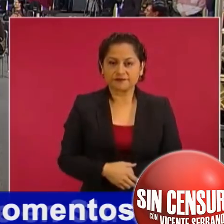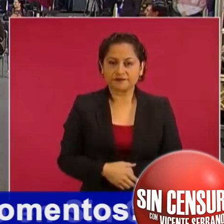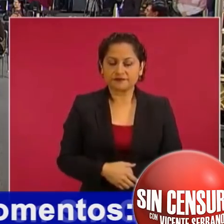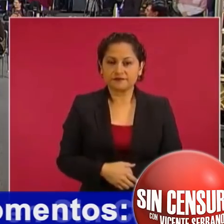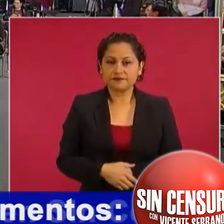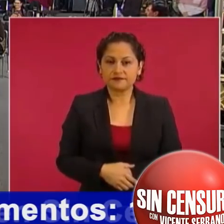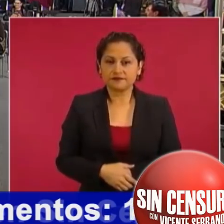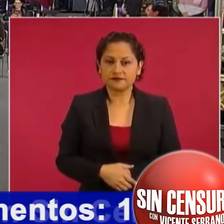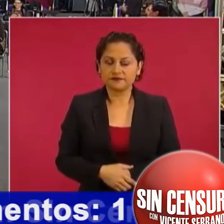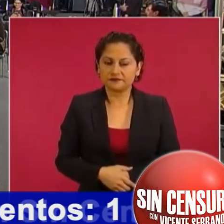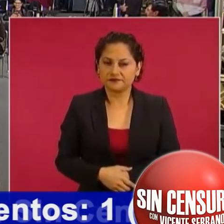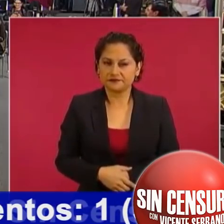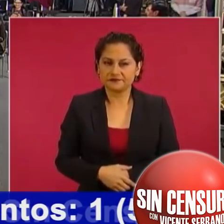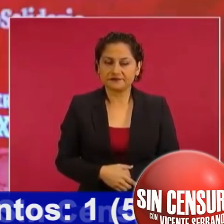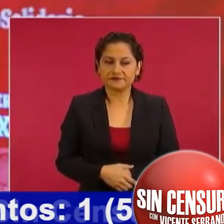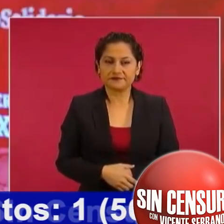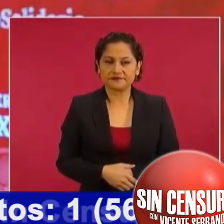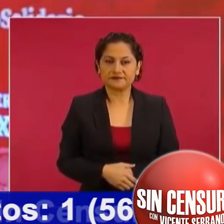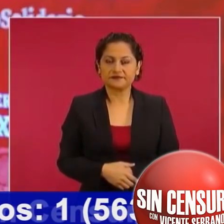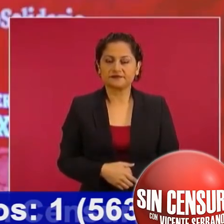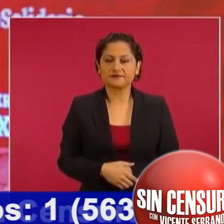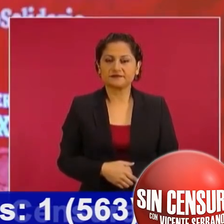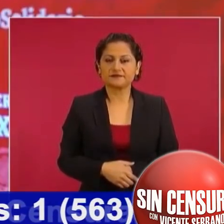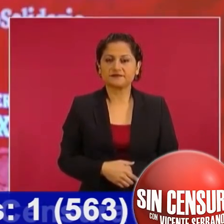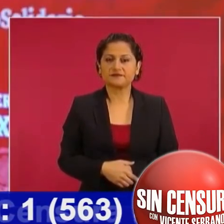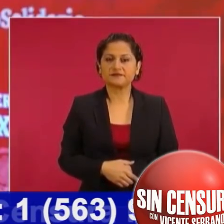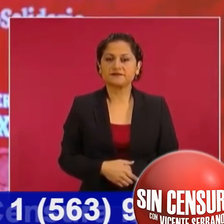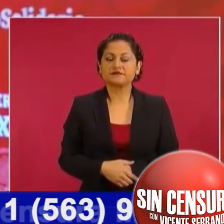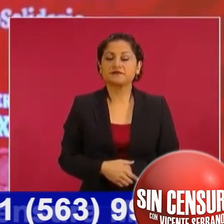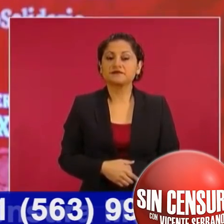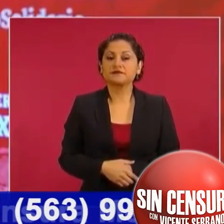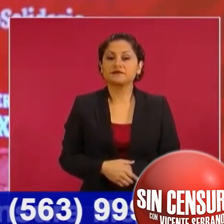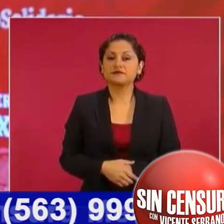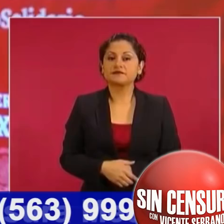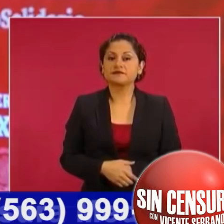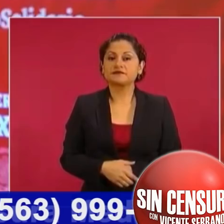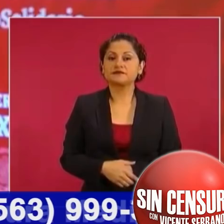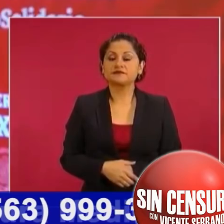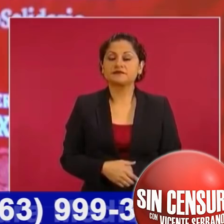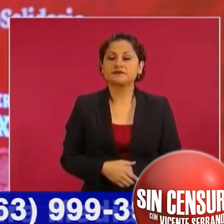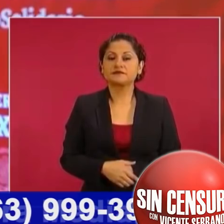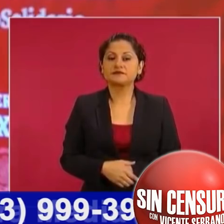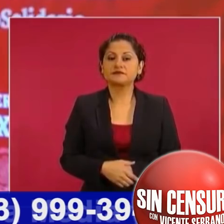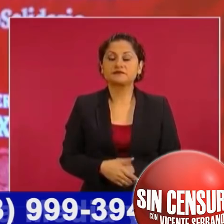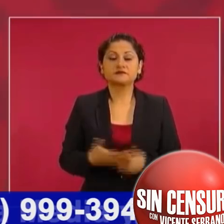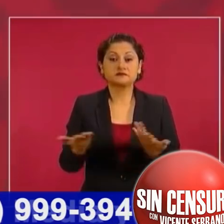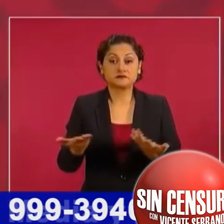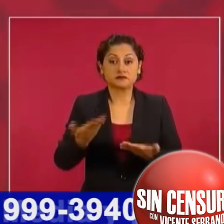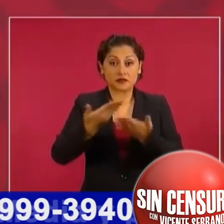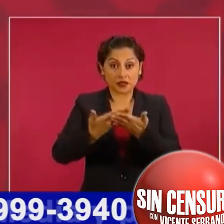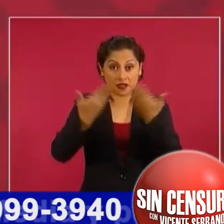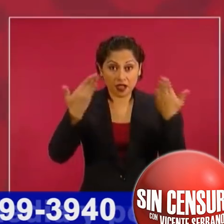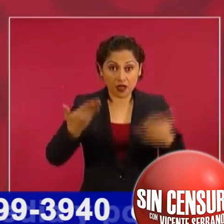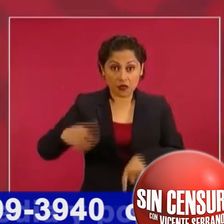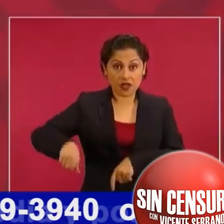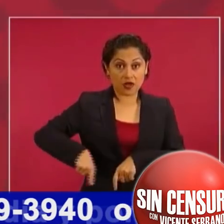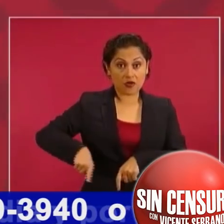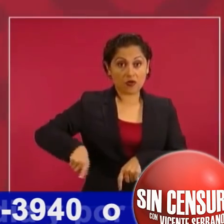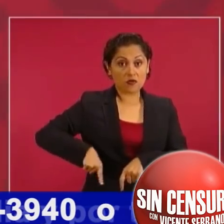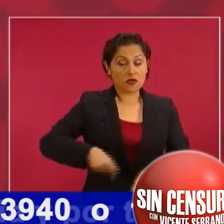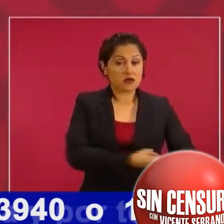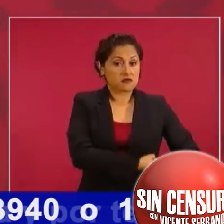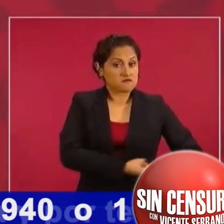Ajustarnos, que le cueste menos el gobierno a la